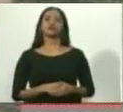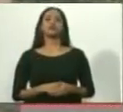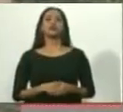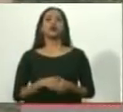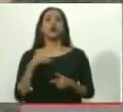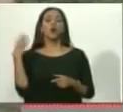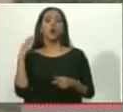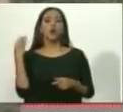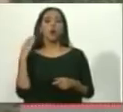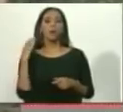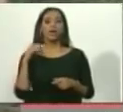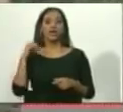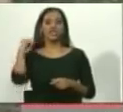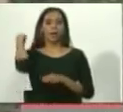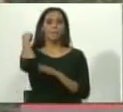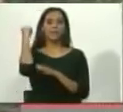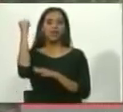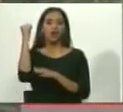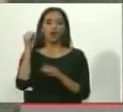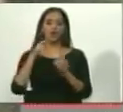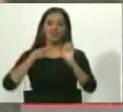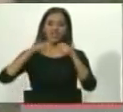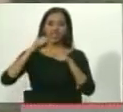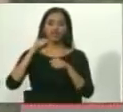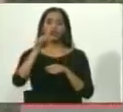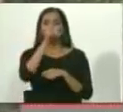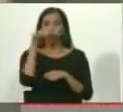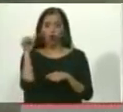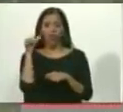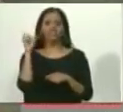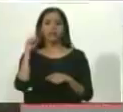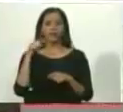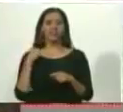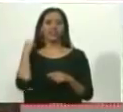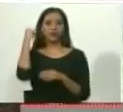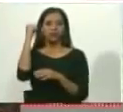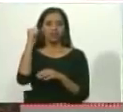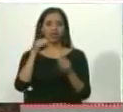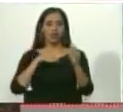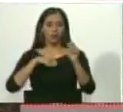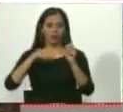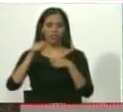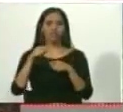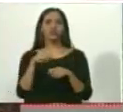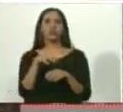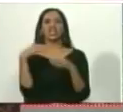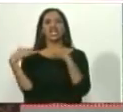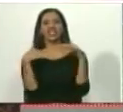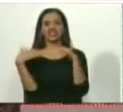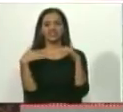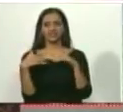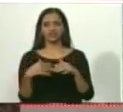Colombia, campeón exportando drogas, ahora quiere ser campeón exportando guerras. Aquí está.